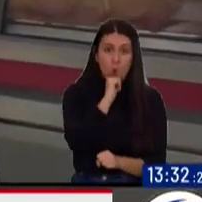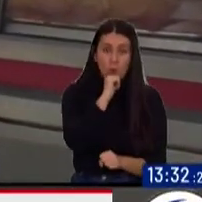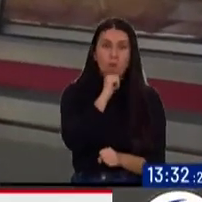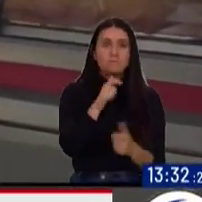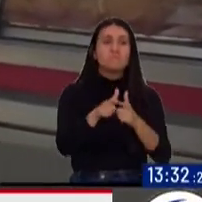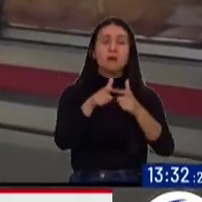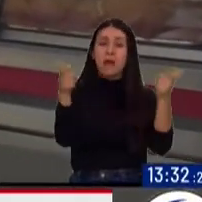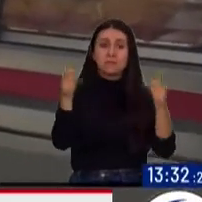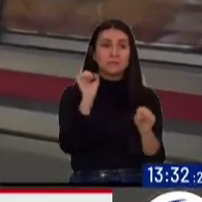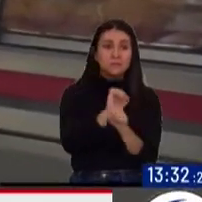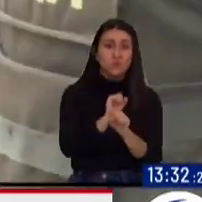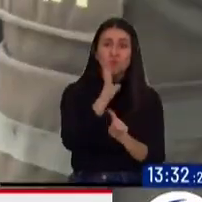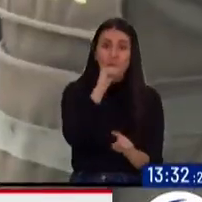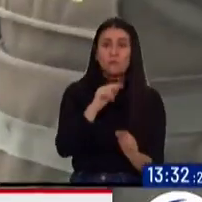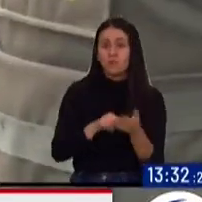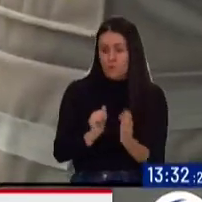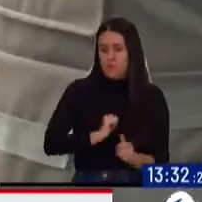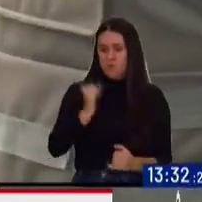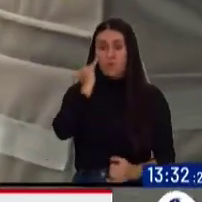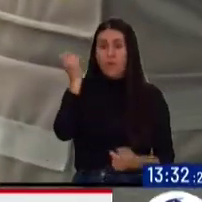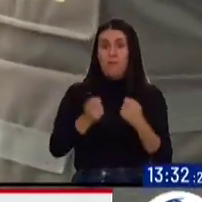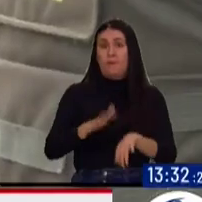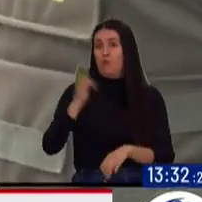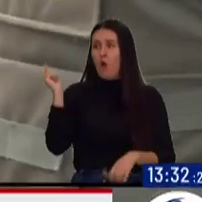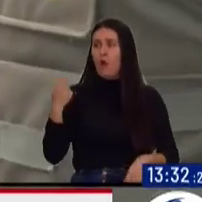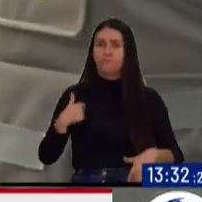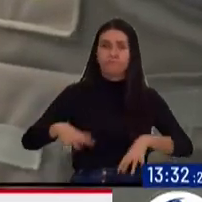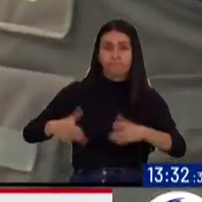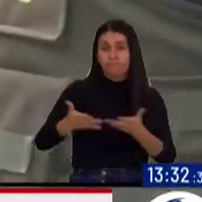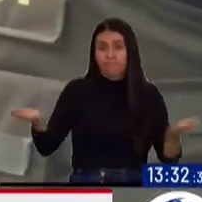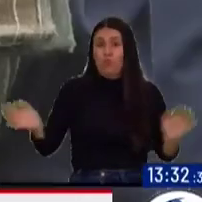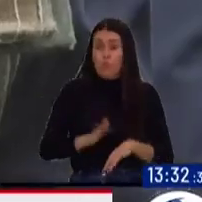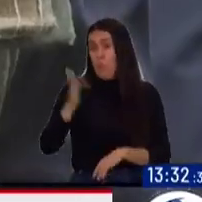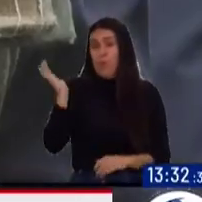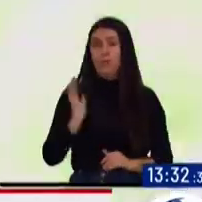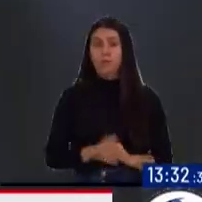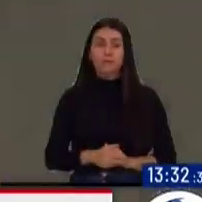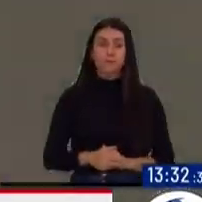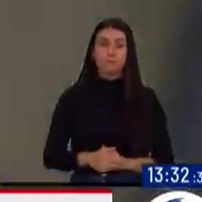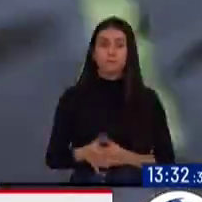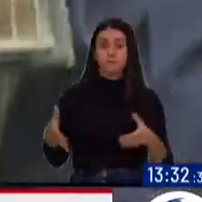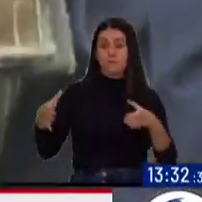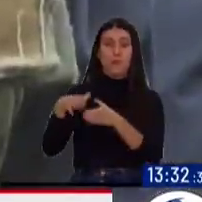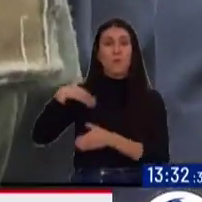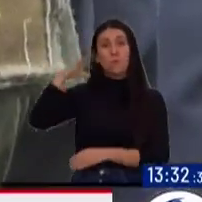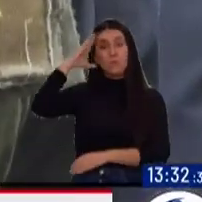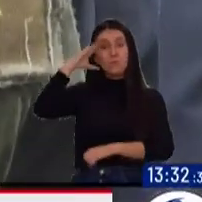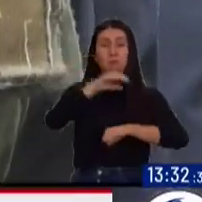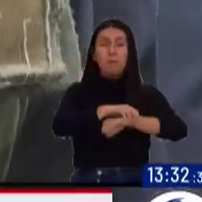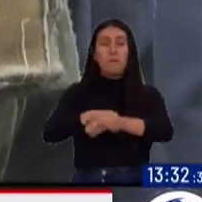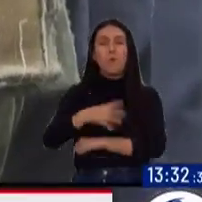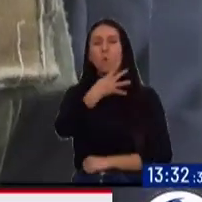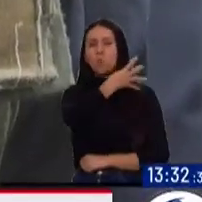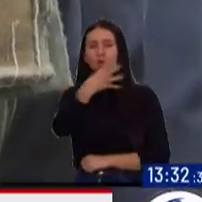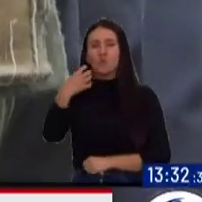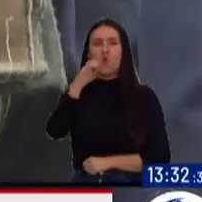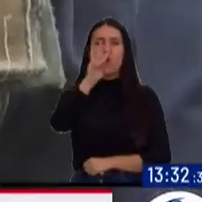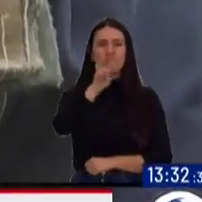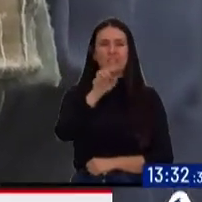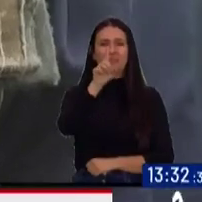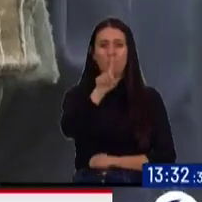desempleo, entonces la gente tiene que vivir de algo. En lo que va del 2023, la policía ha capturado 481